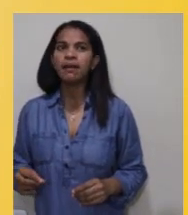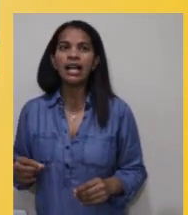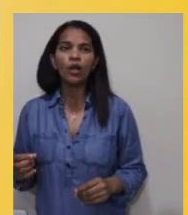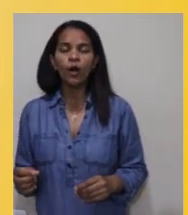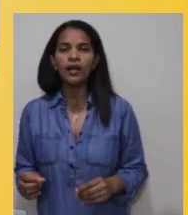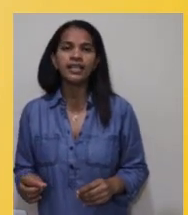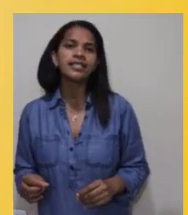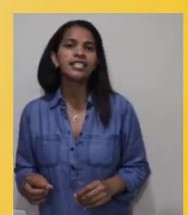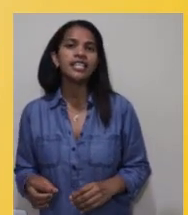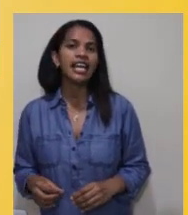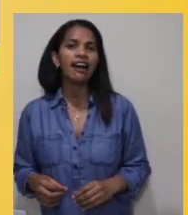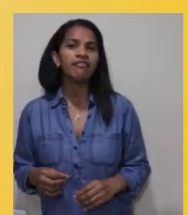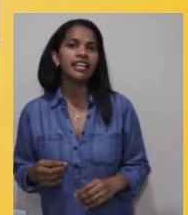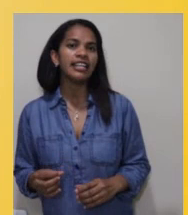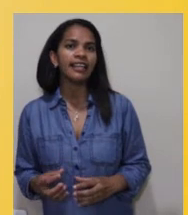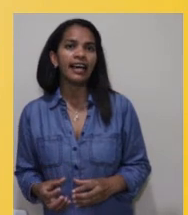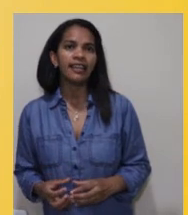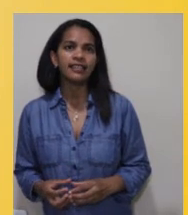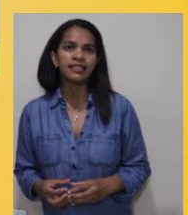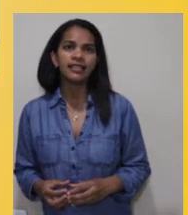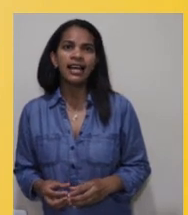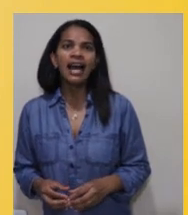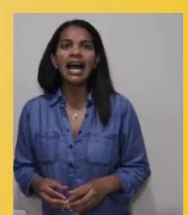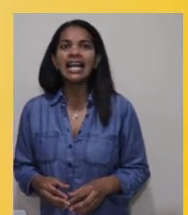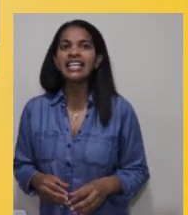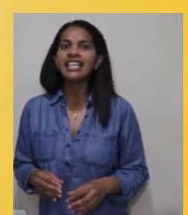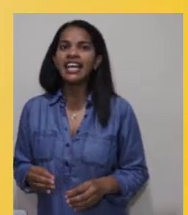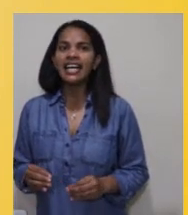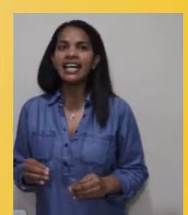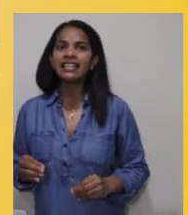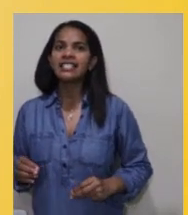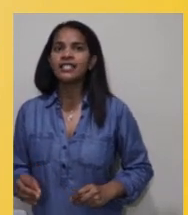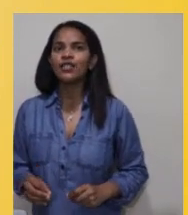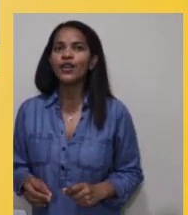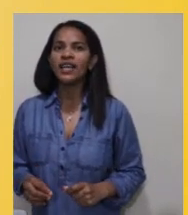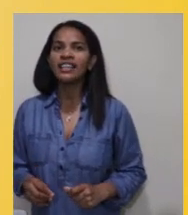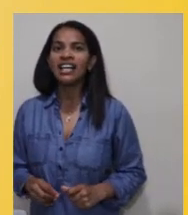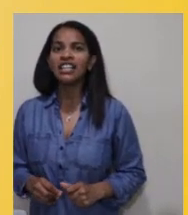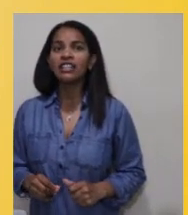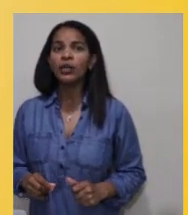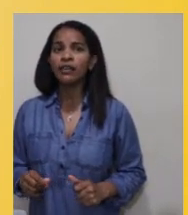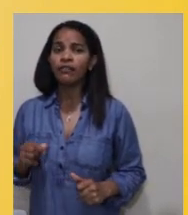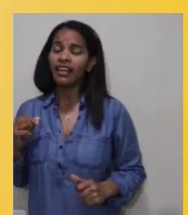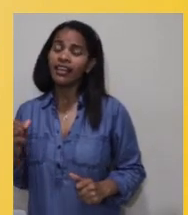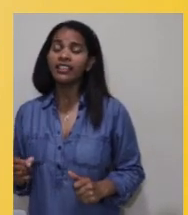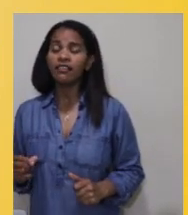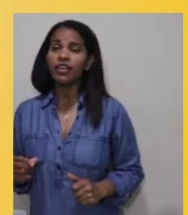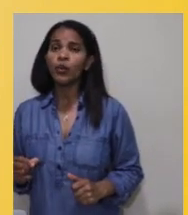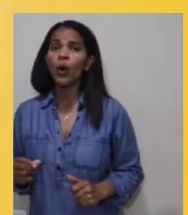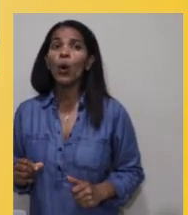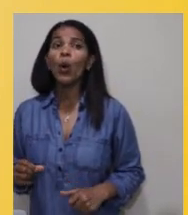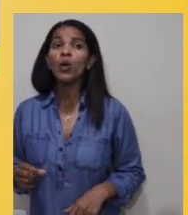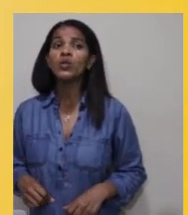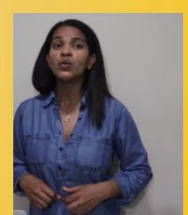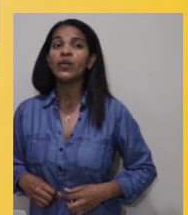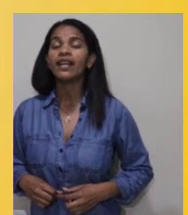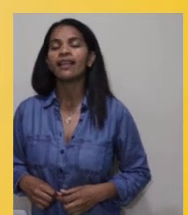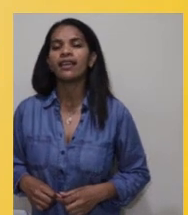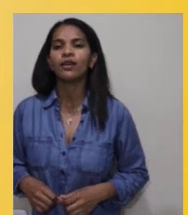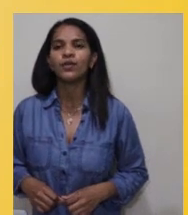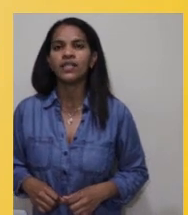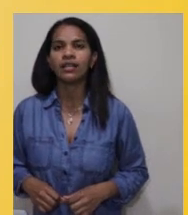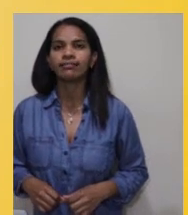personales, valores y habilidades. Alinear las decisiones del individuo con